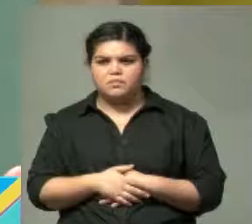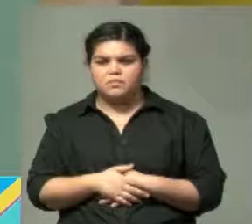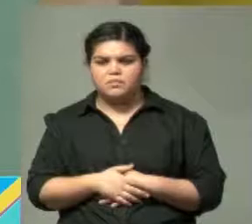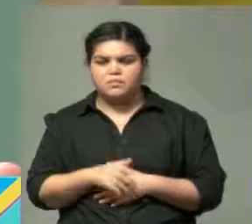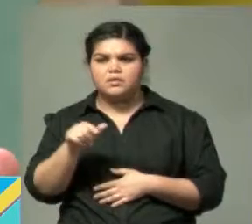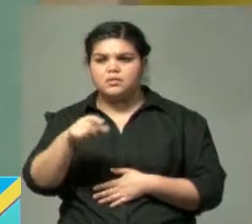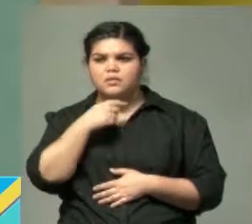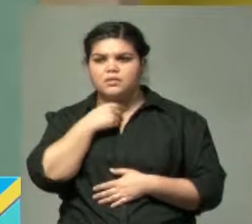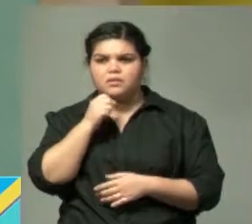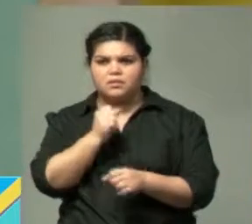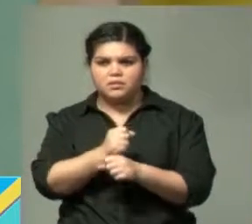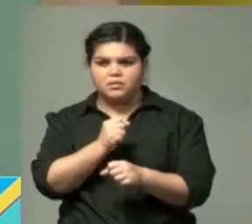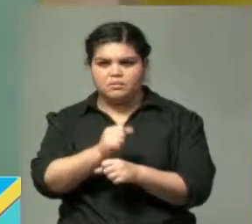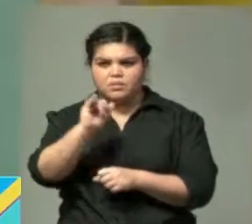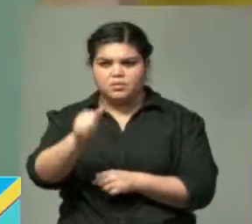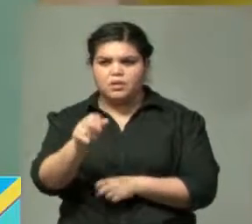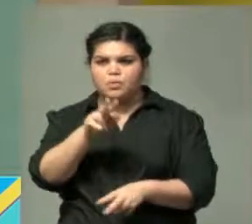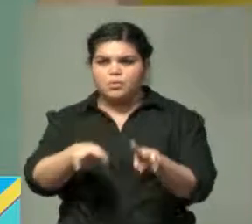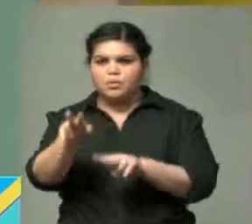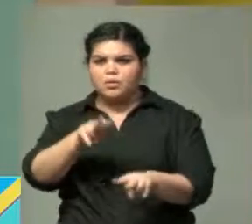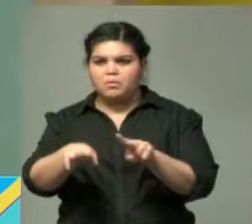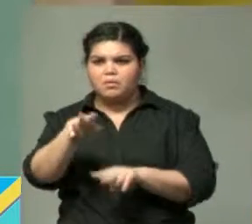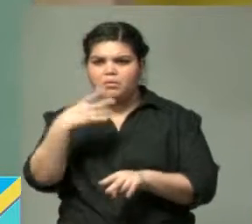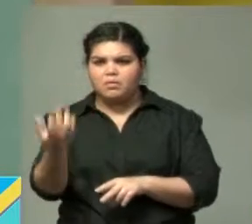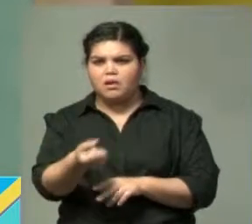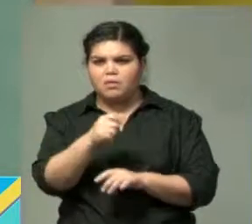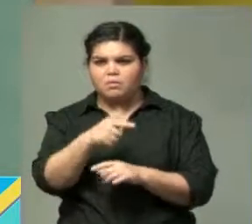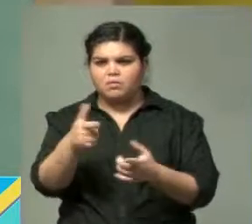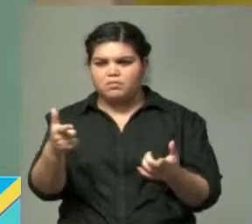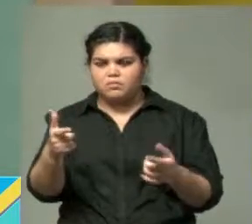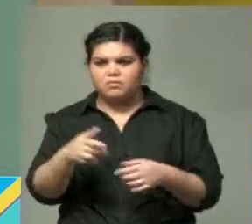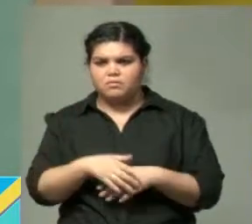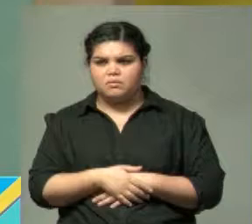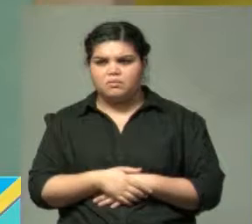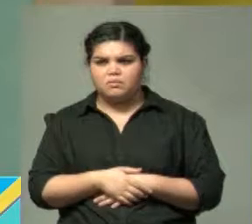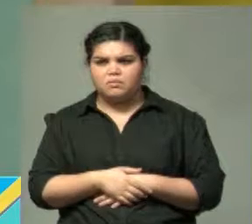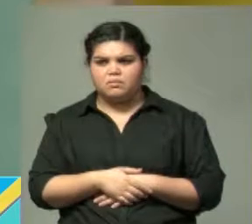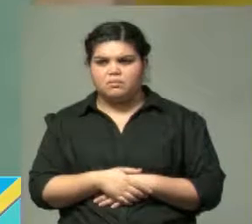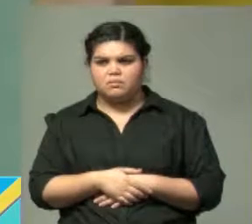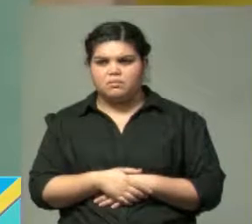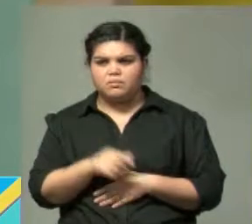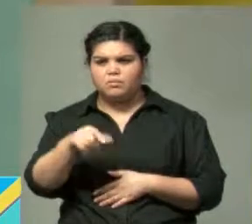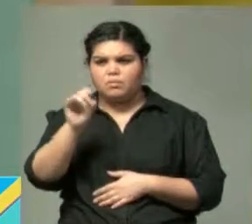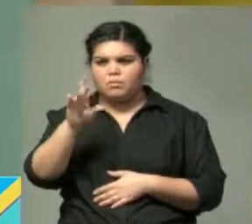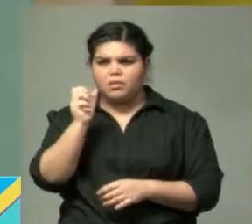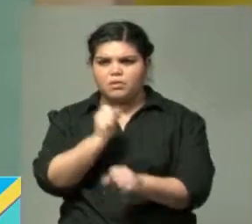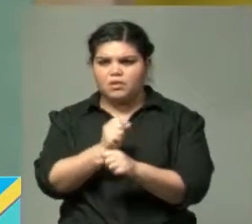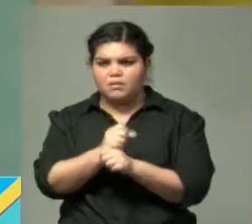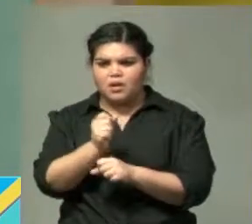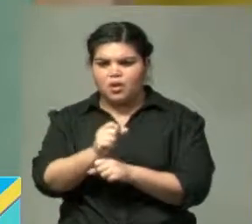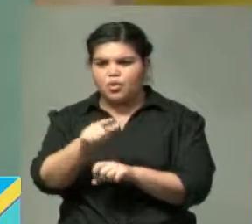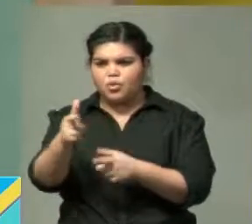quiere trabajar, busca trabajo y no lo encuentra. Bien. Entonces, no es solamente que no tenga trabajo, es que además lo esté